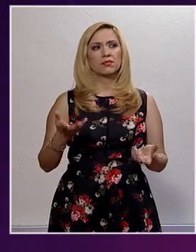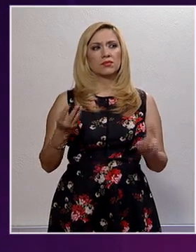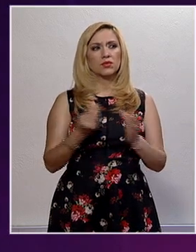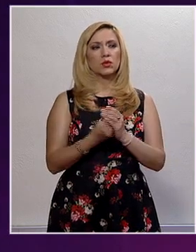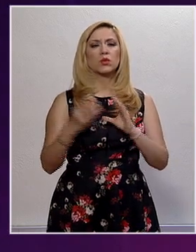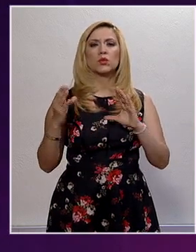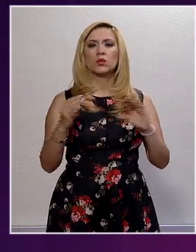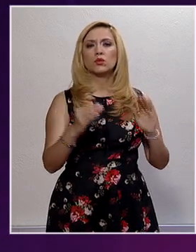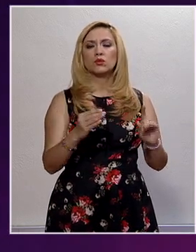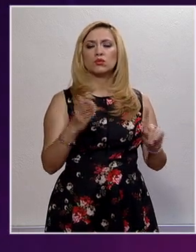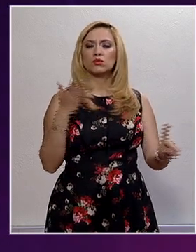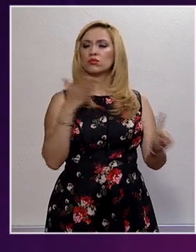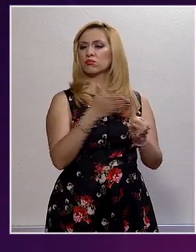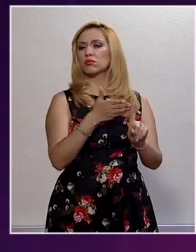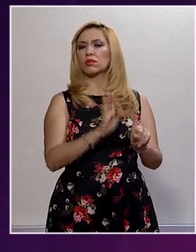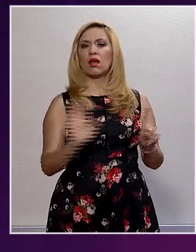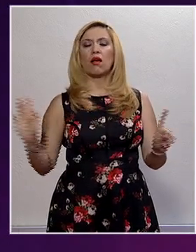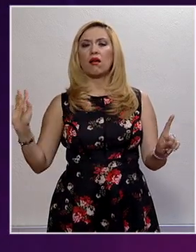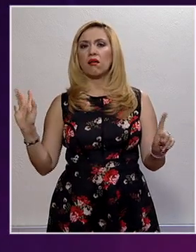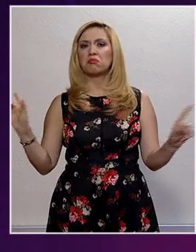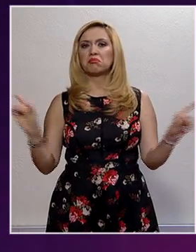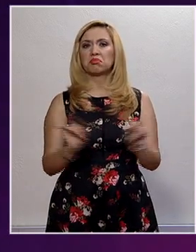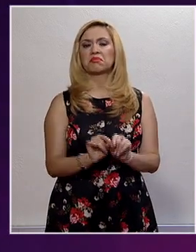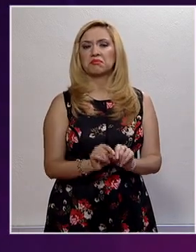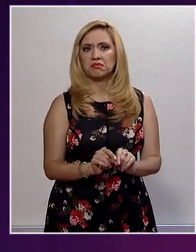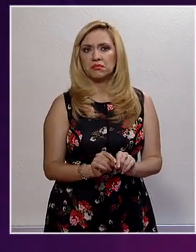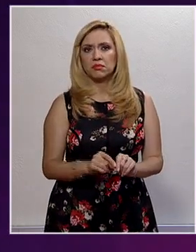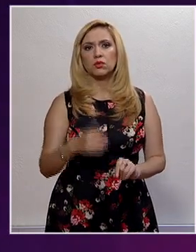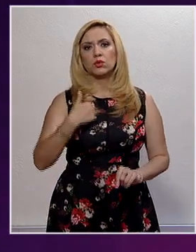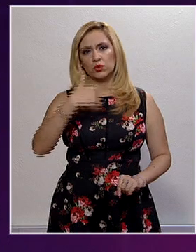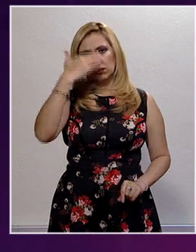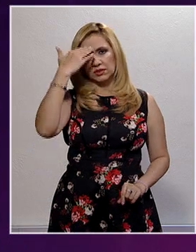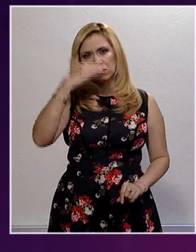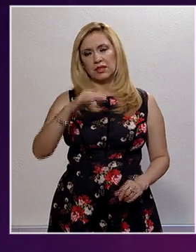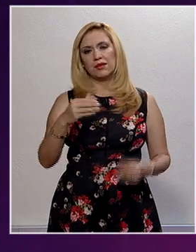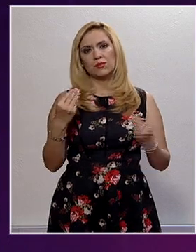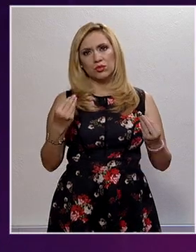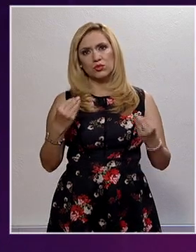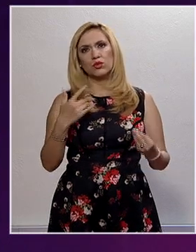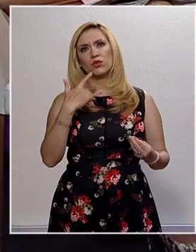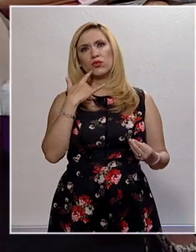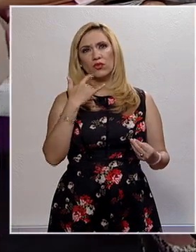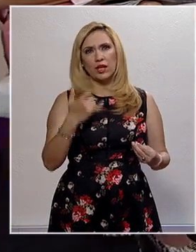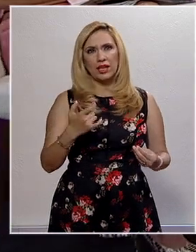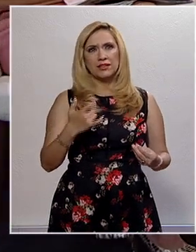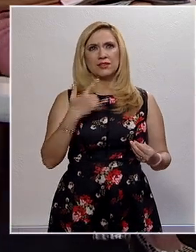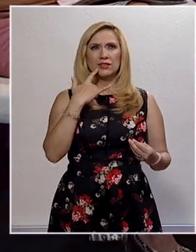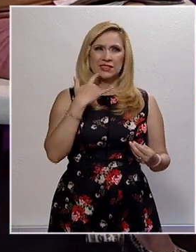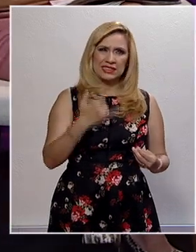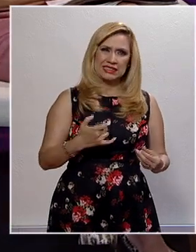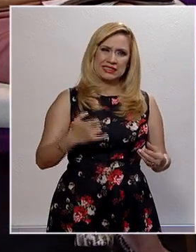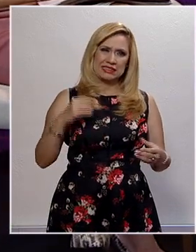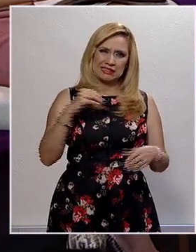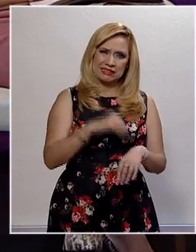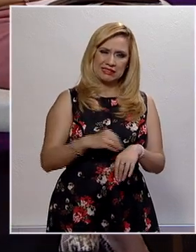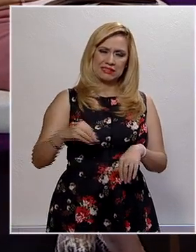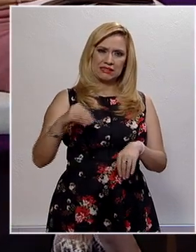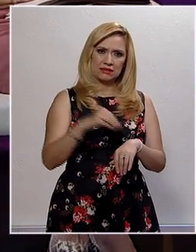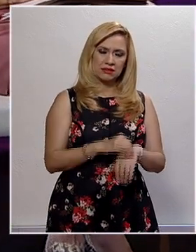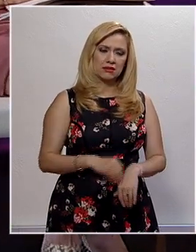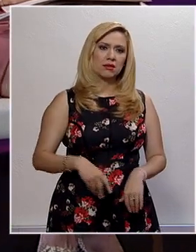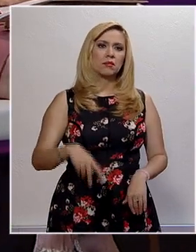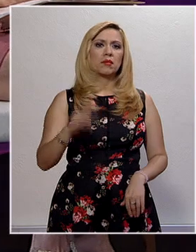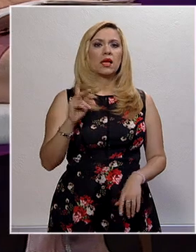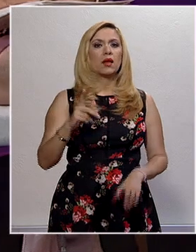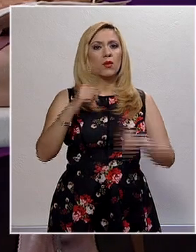capacitaciones puntuales, ¿no? Yo sé que implica como mucho esfuerzo y en realidad también poner